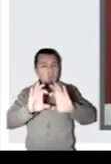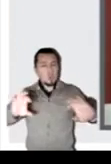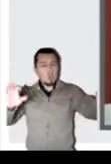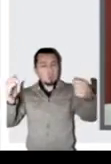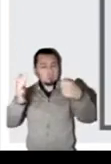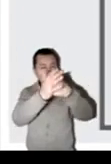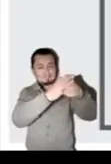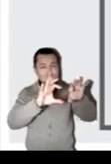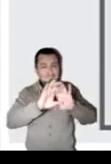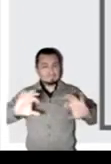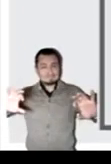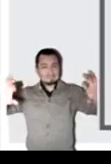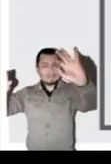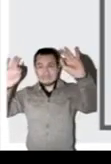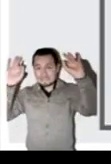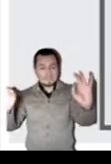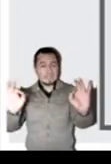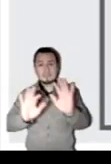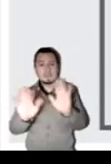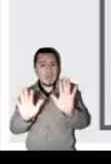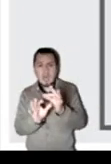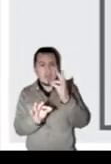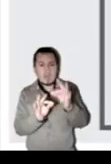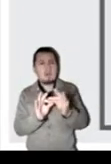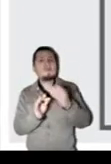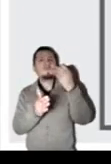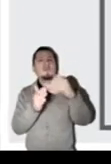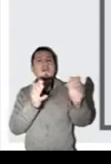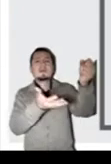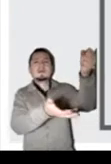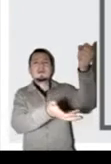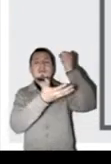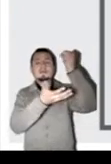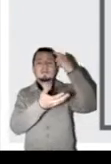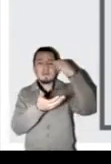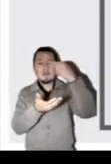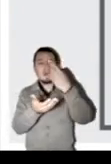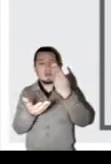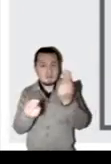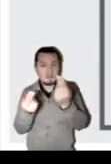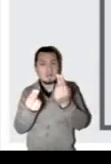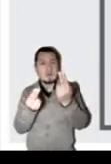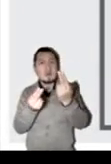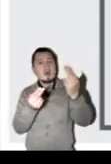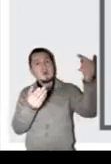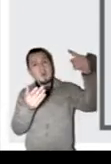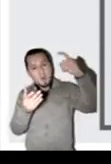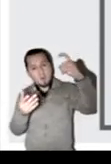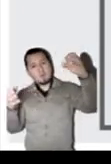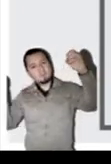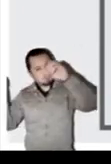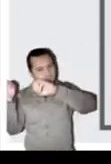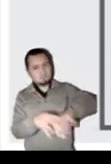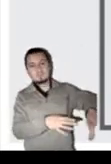si no se hace la ampliación de la planta del ahogado no va a tener sentido la inversión es decir pues los colectores tienen que descargar en la planta y la planta necesita